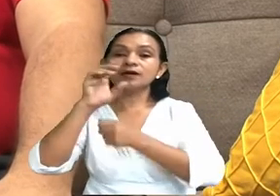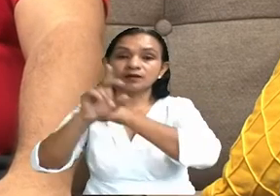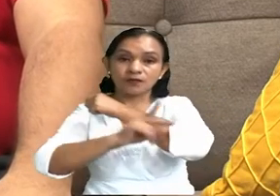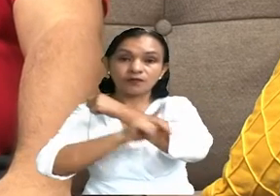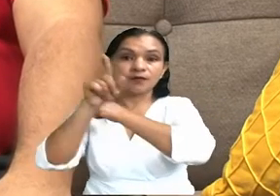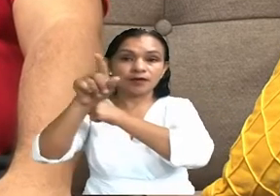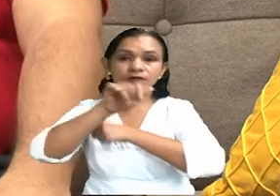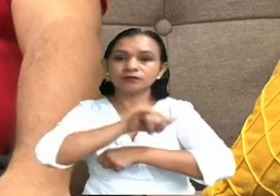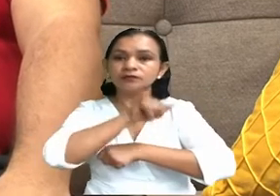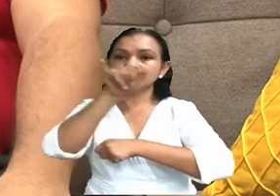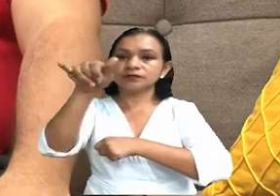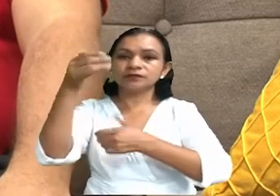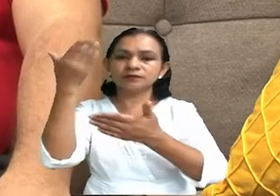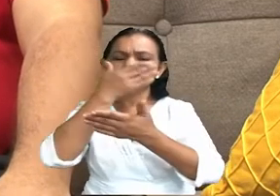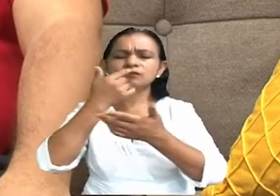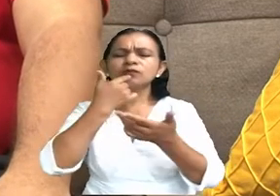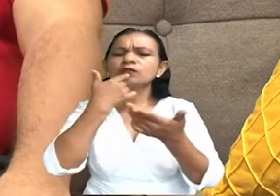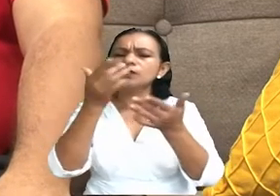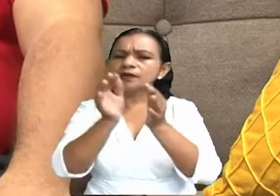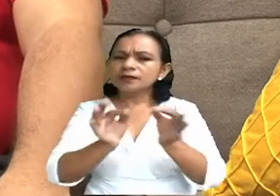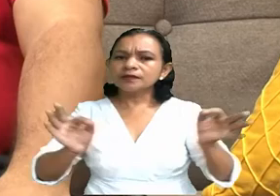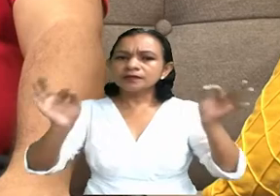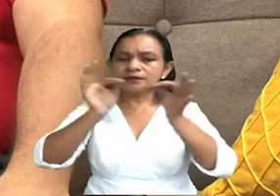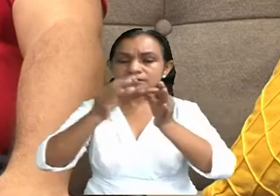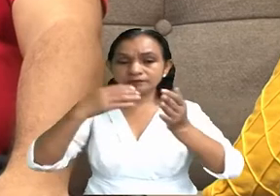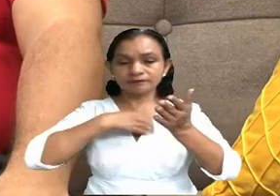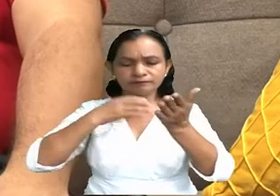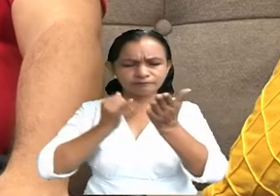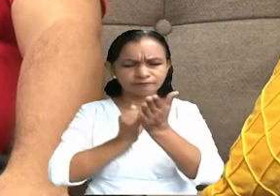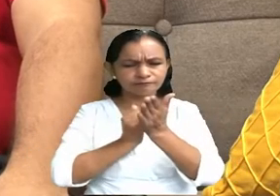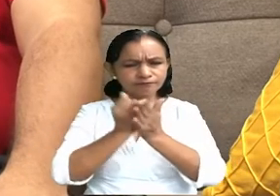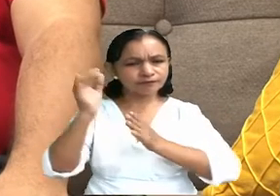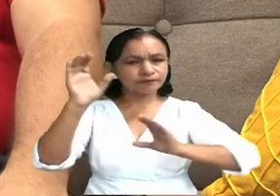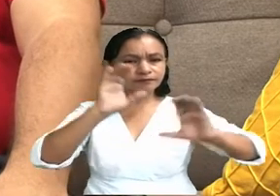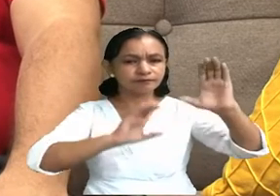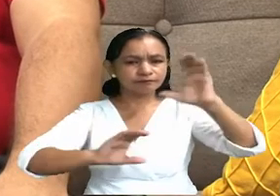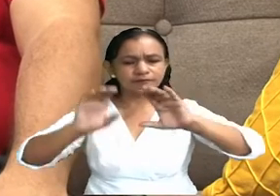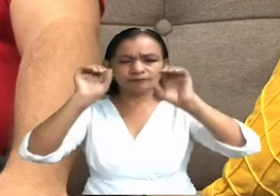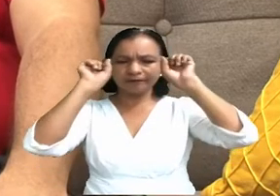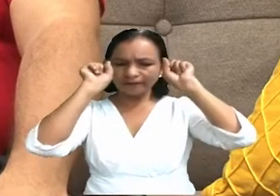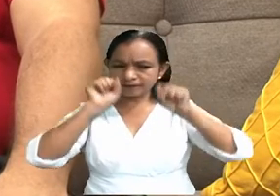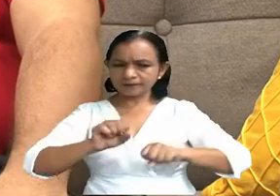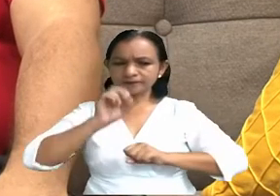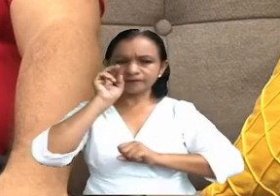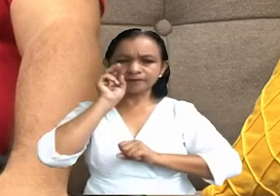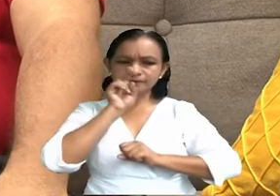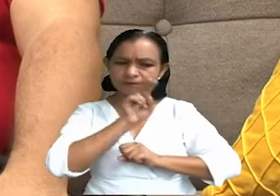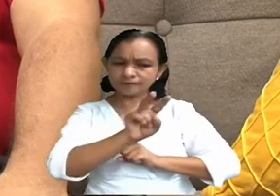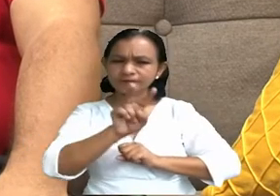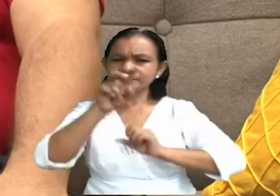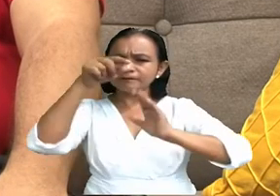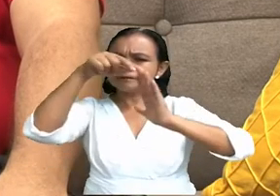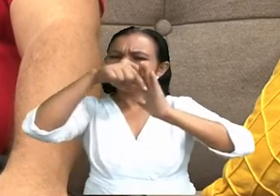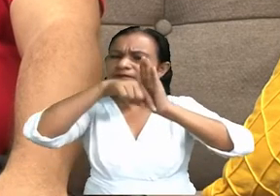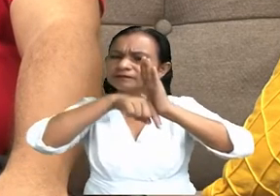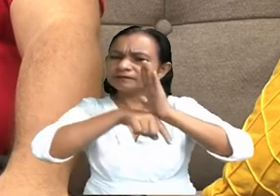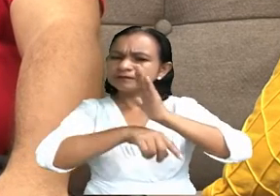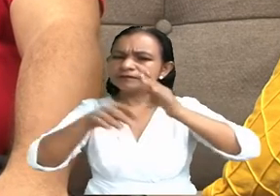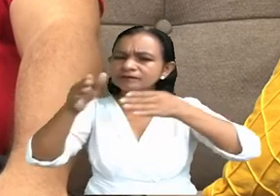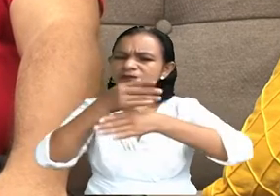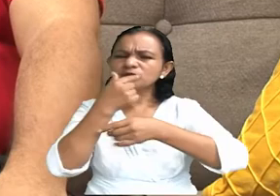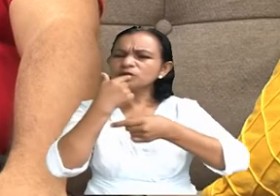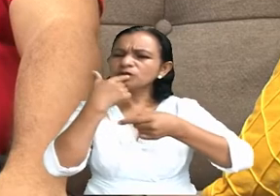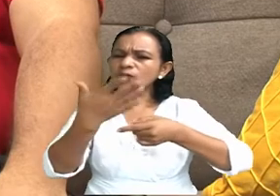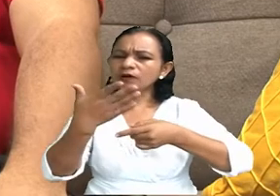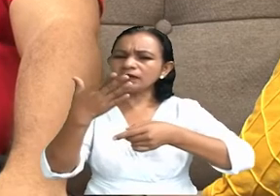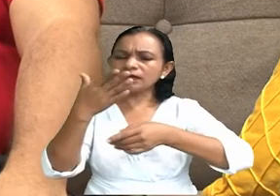Porque con el conocimiento científico pueden ir abordando las distintas causas